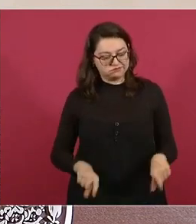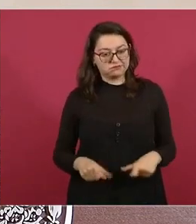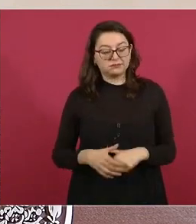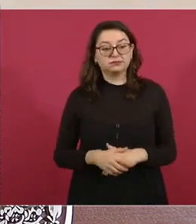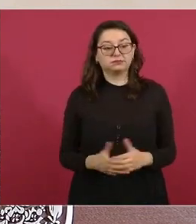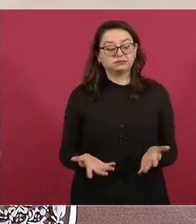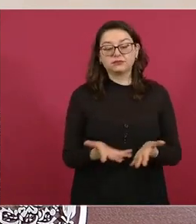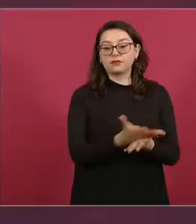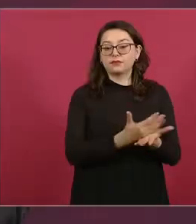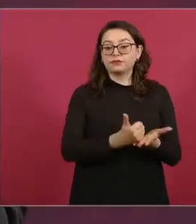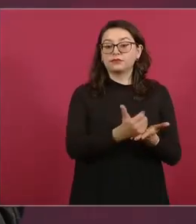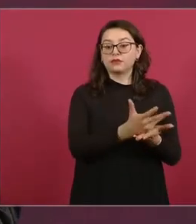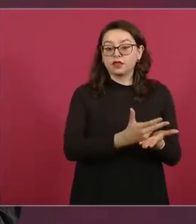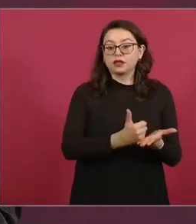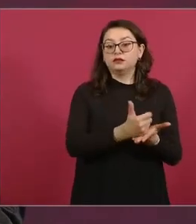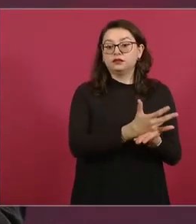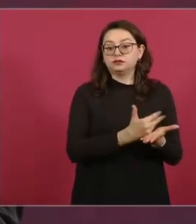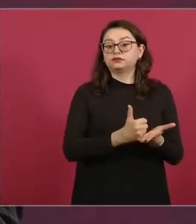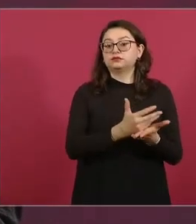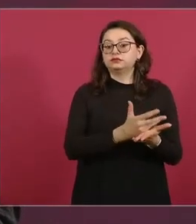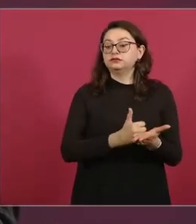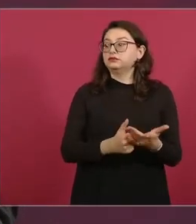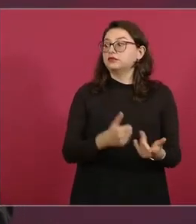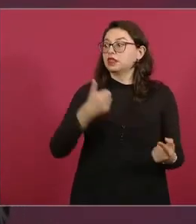De eso viven